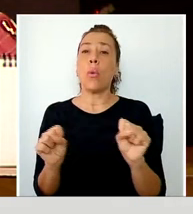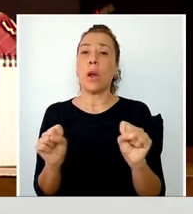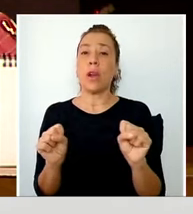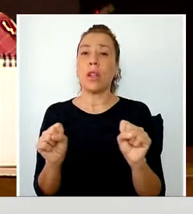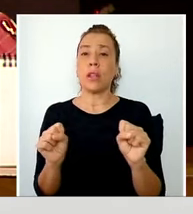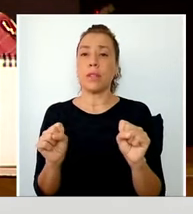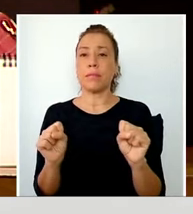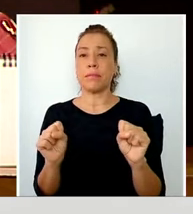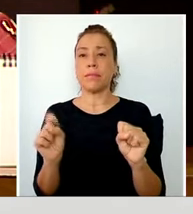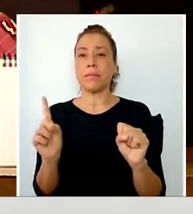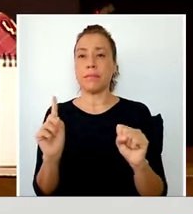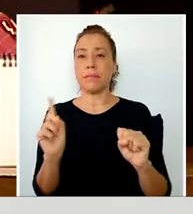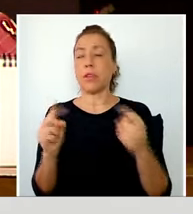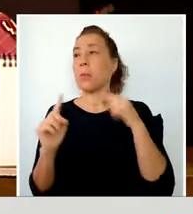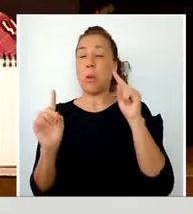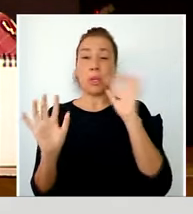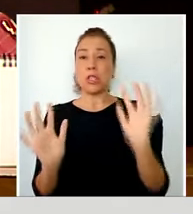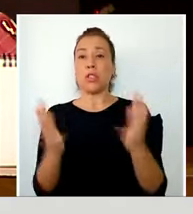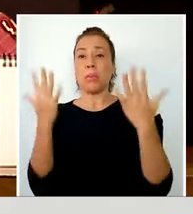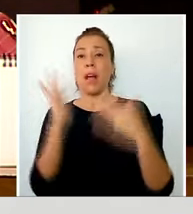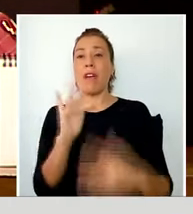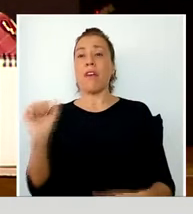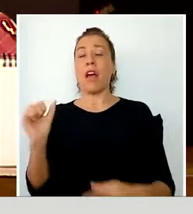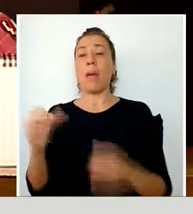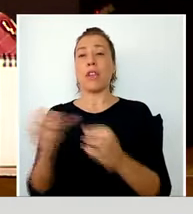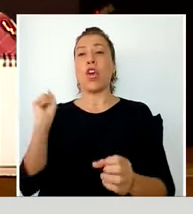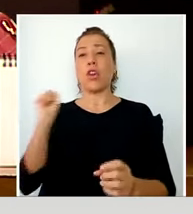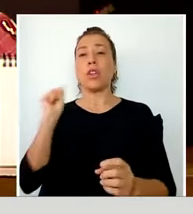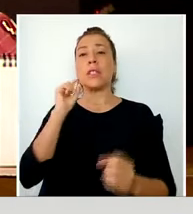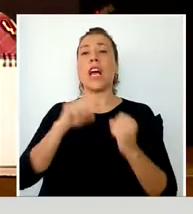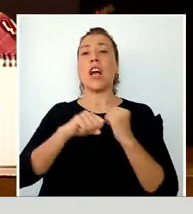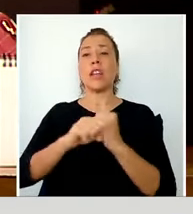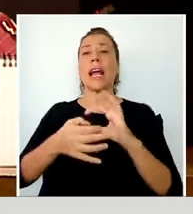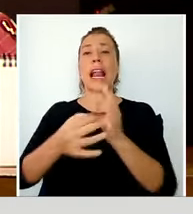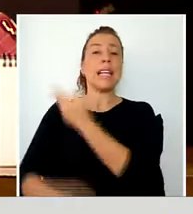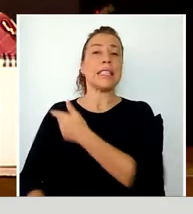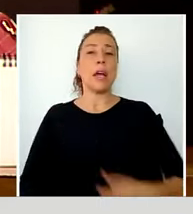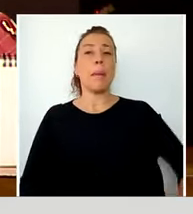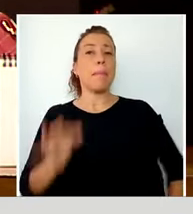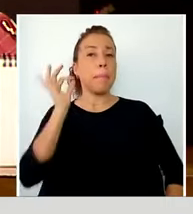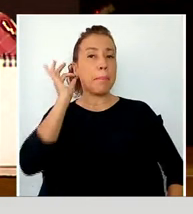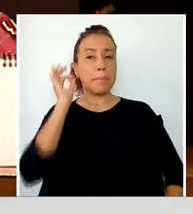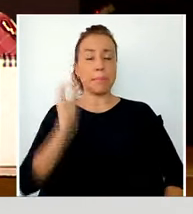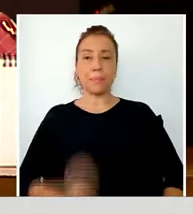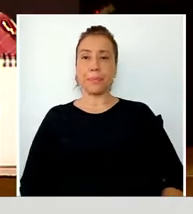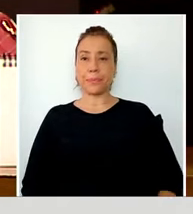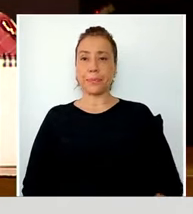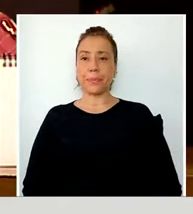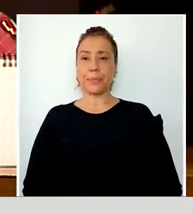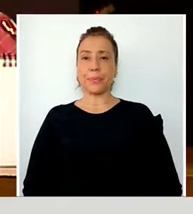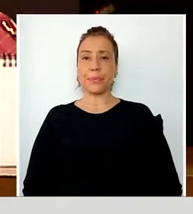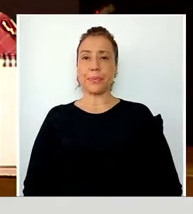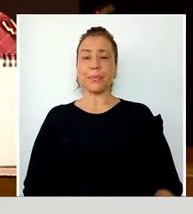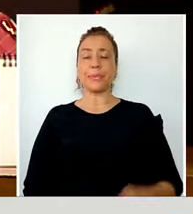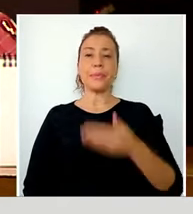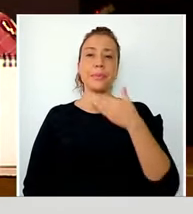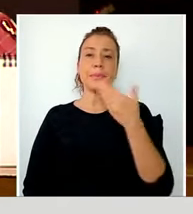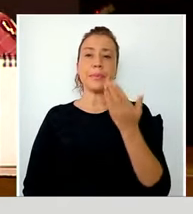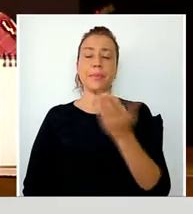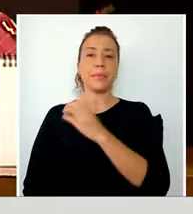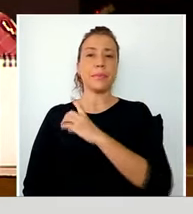que el frente amplio el partido comunista se pongan Gracias presidenta no hay acuerdo tiene la palabra el diputado